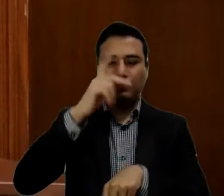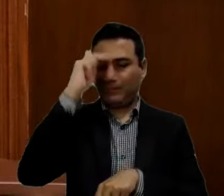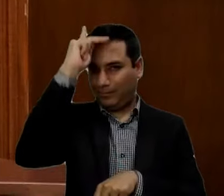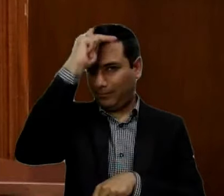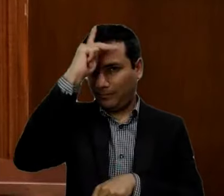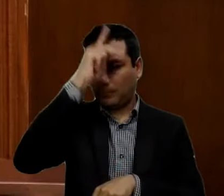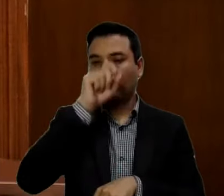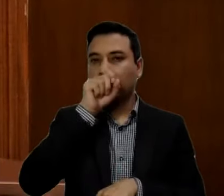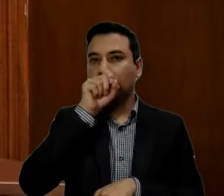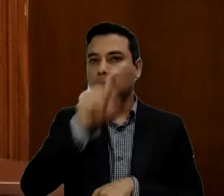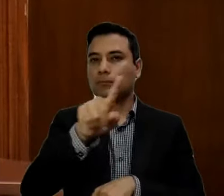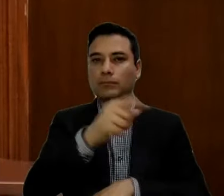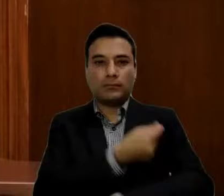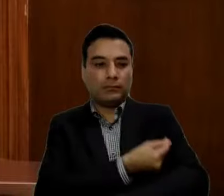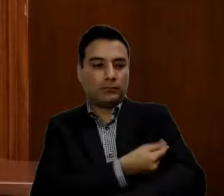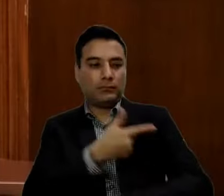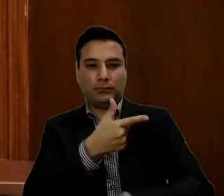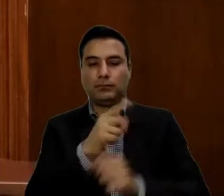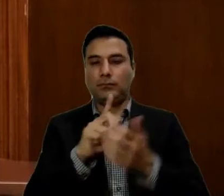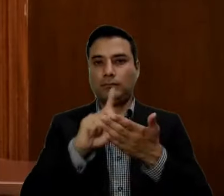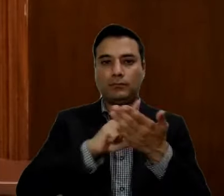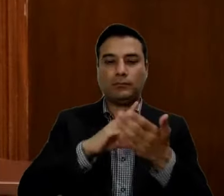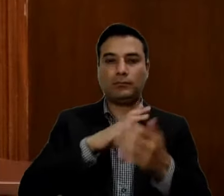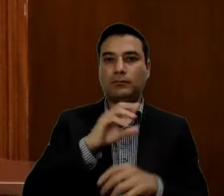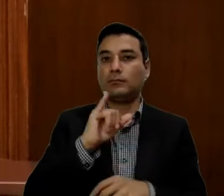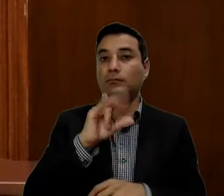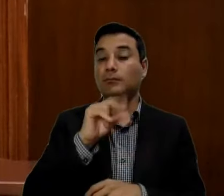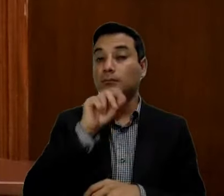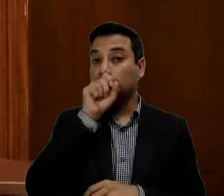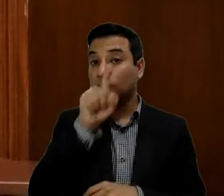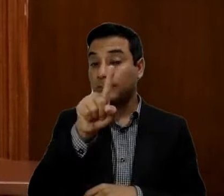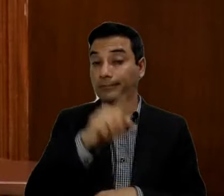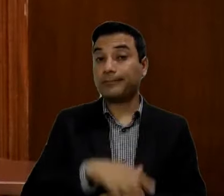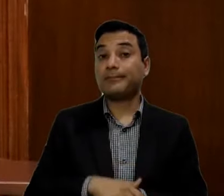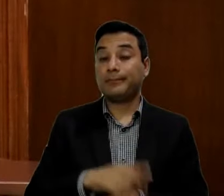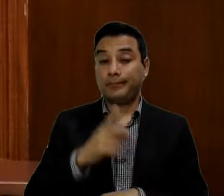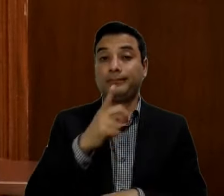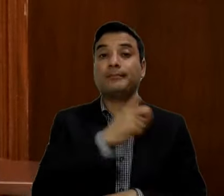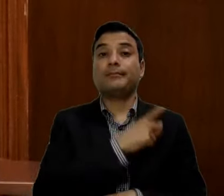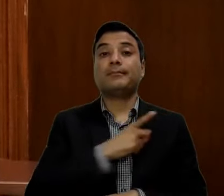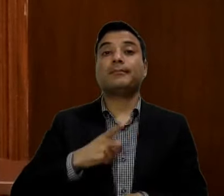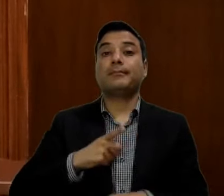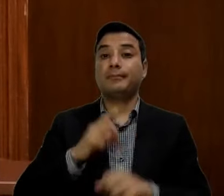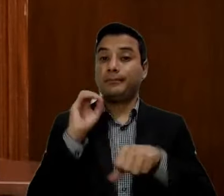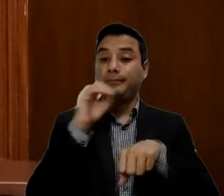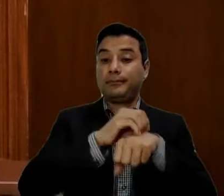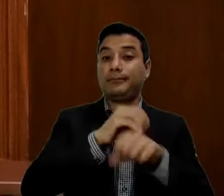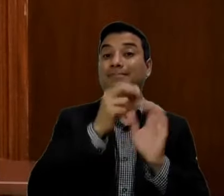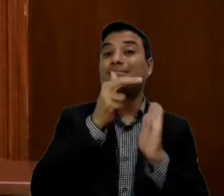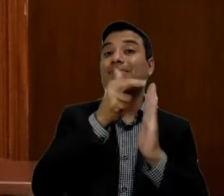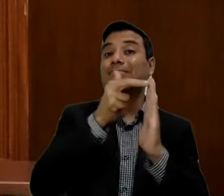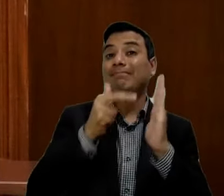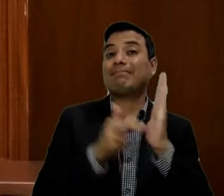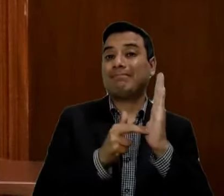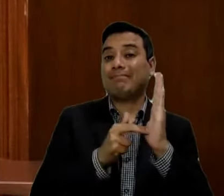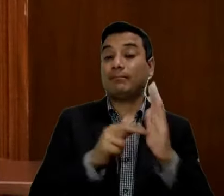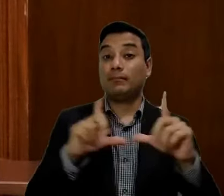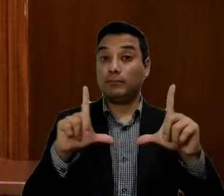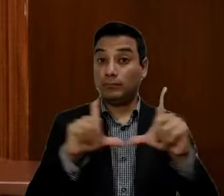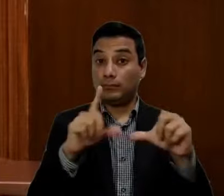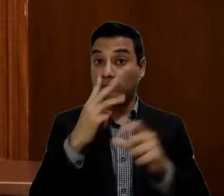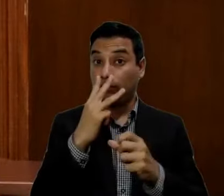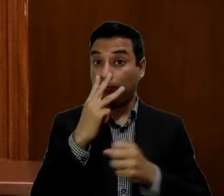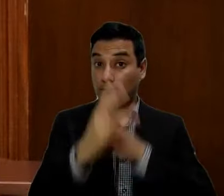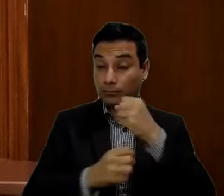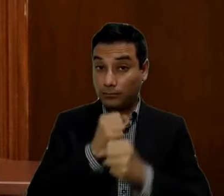se prevea que el reglamento correspondiente, en el caso de la licencia de 3 años de vigencia, esta contemplará